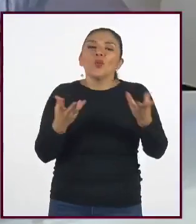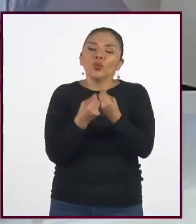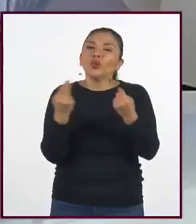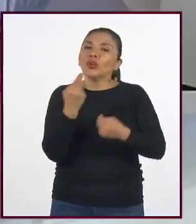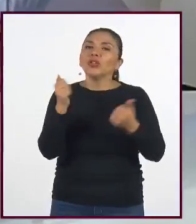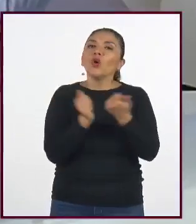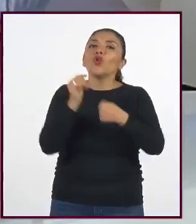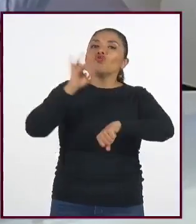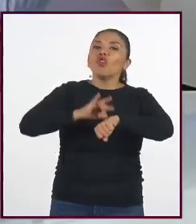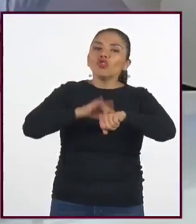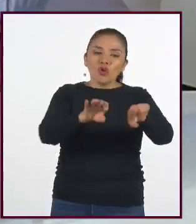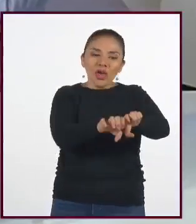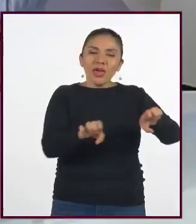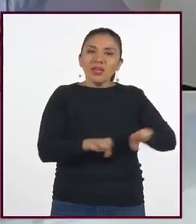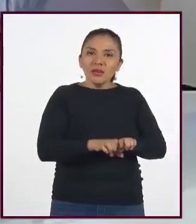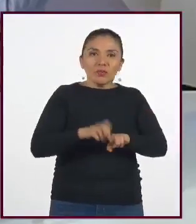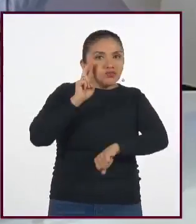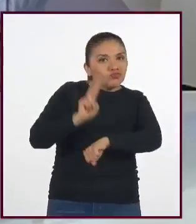varios